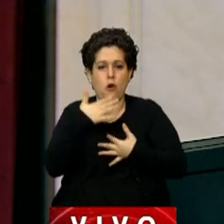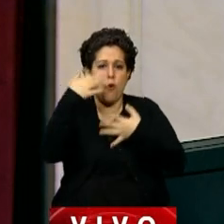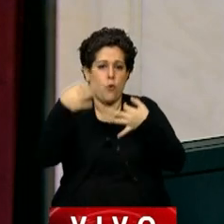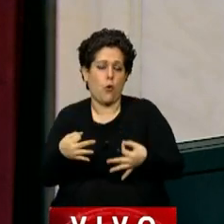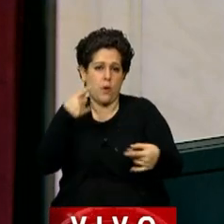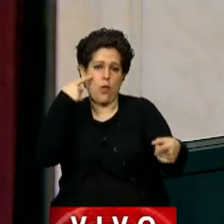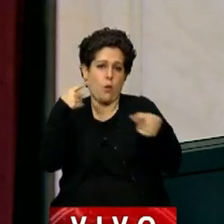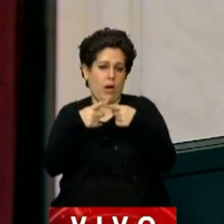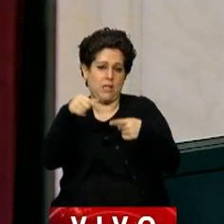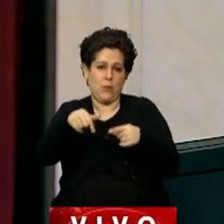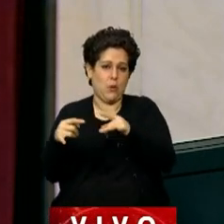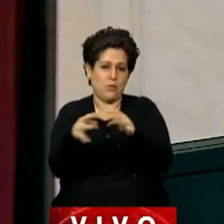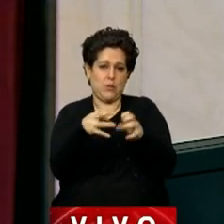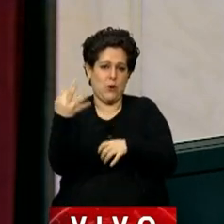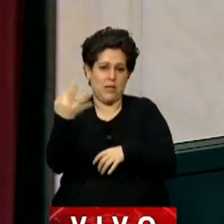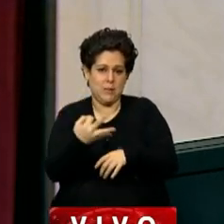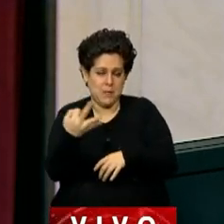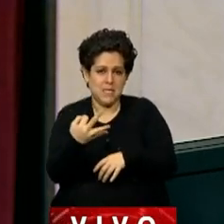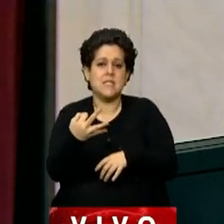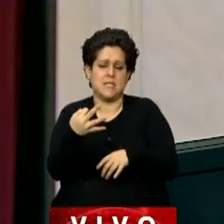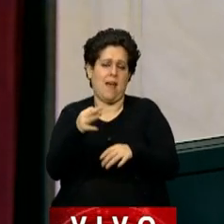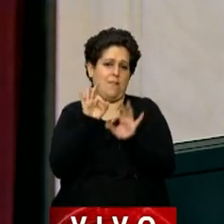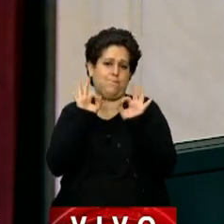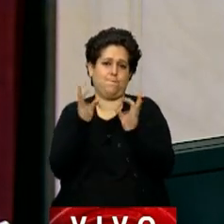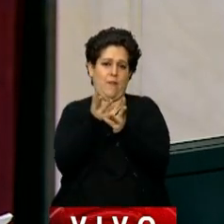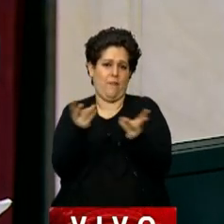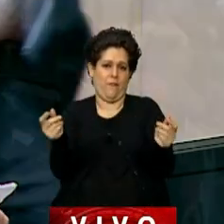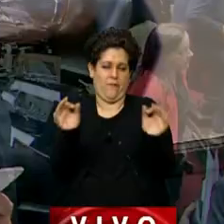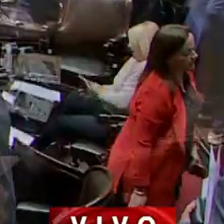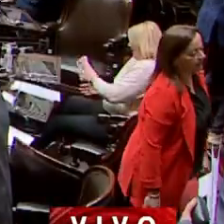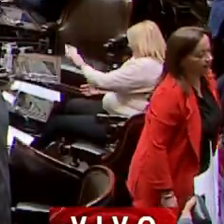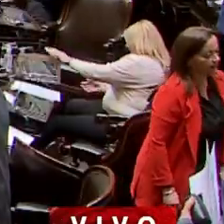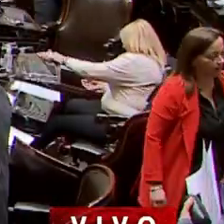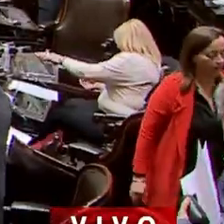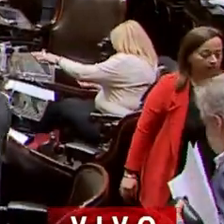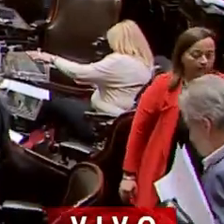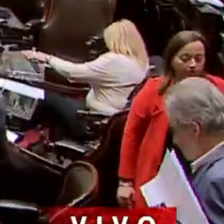Habiéndose cumplido el objeto de esta sesión especial, queda levantada la misma.